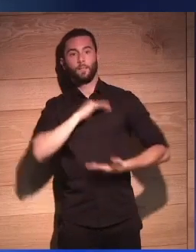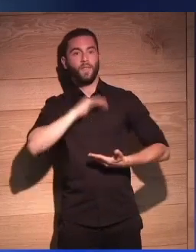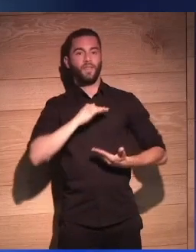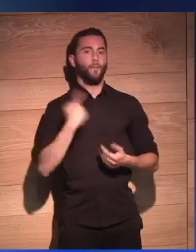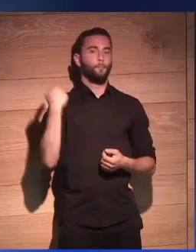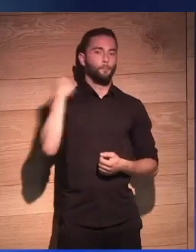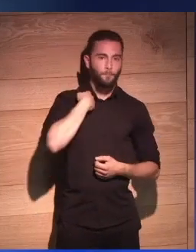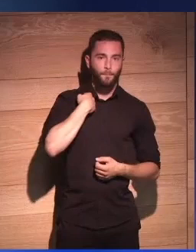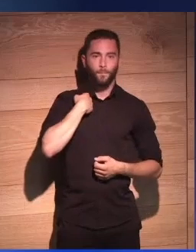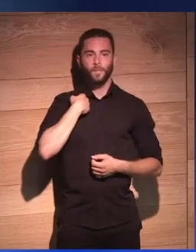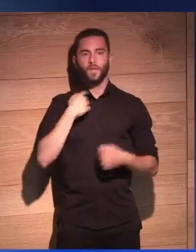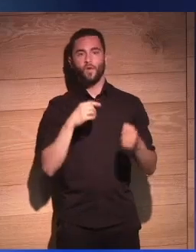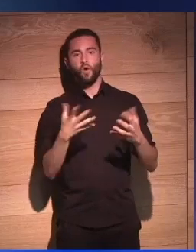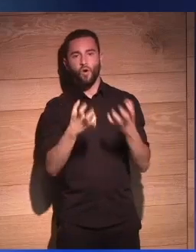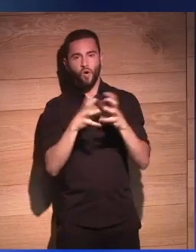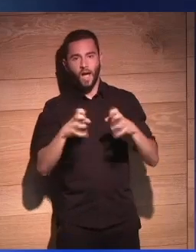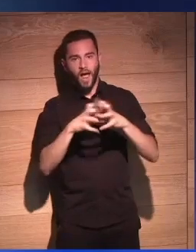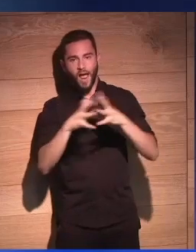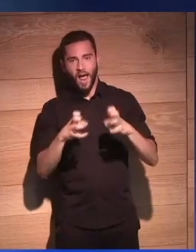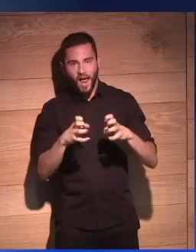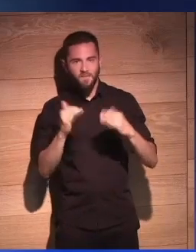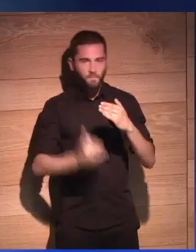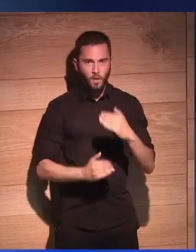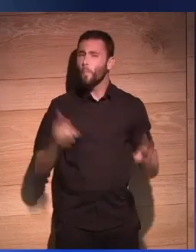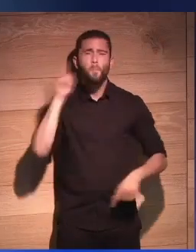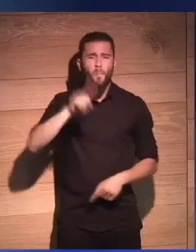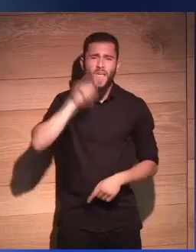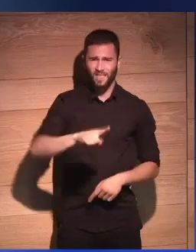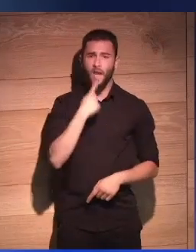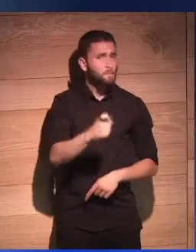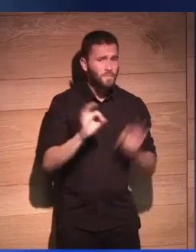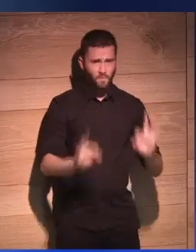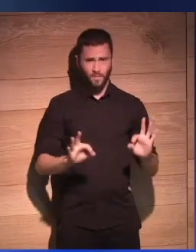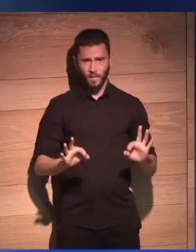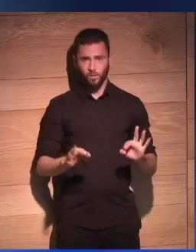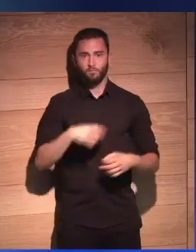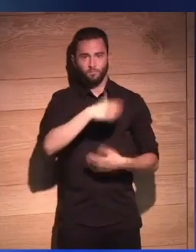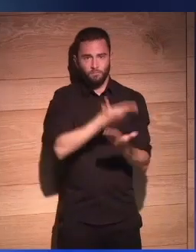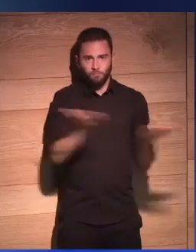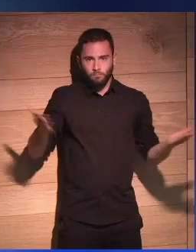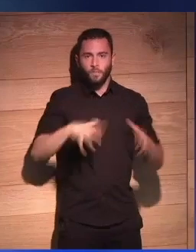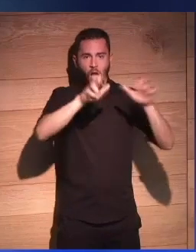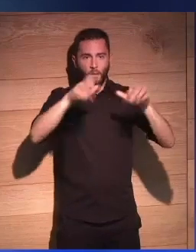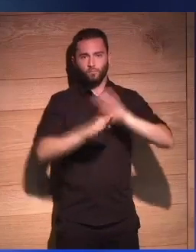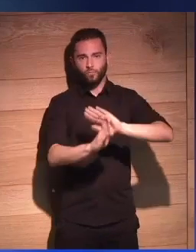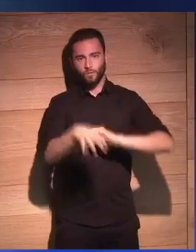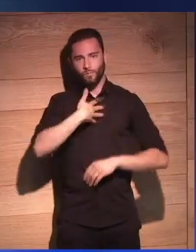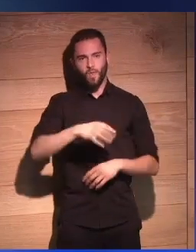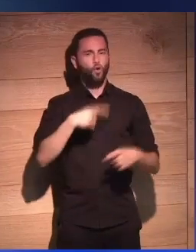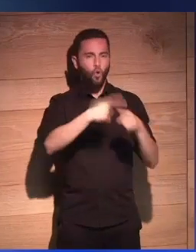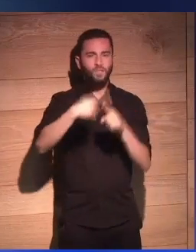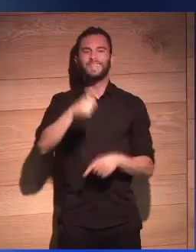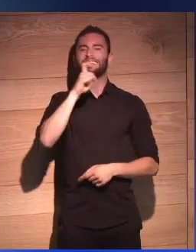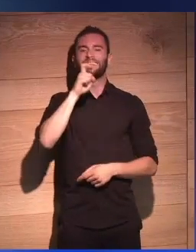o impulso o ganas. Mentira, mito. La gente puede seguir aprendiendo cosas complicadísimas y complejas